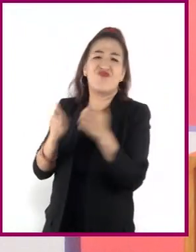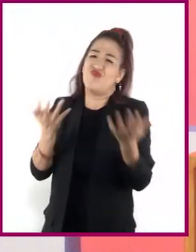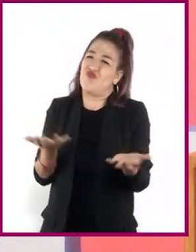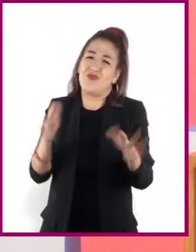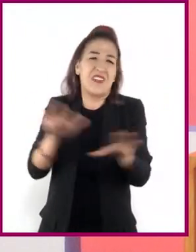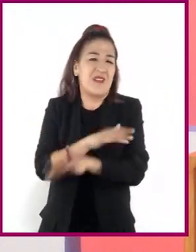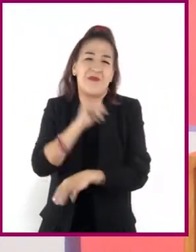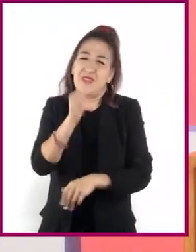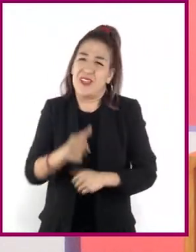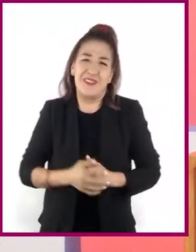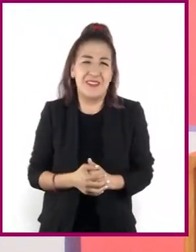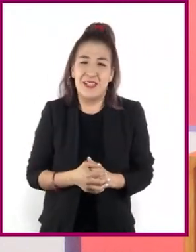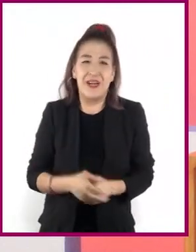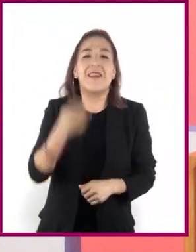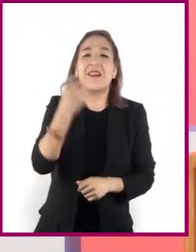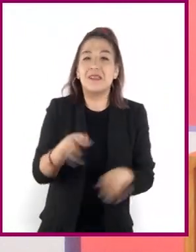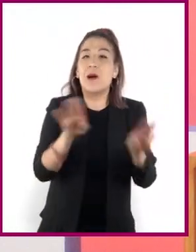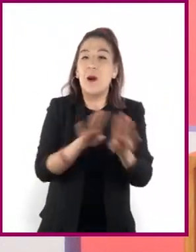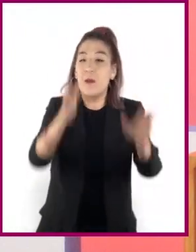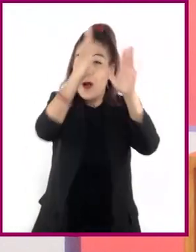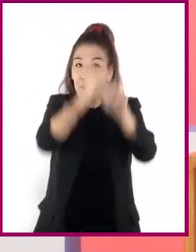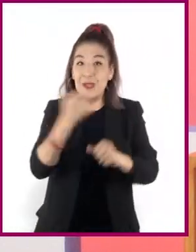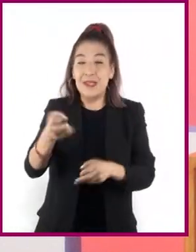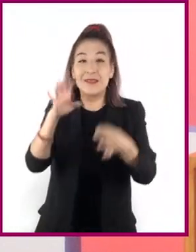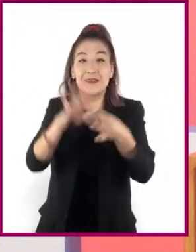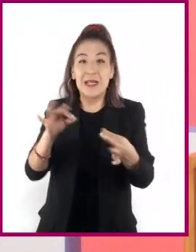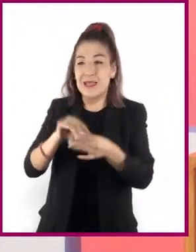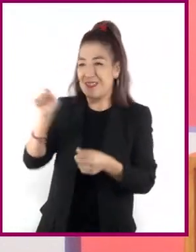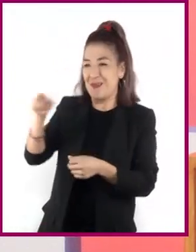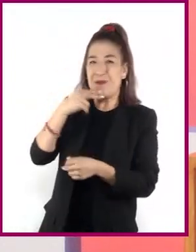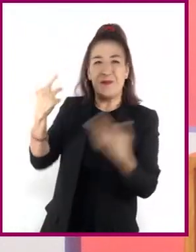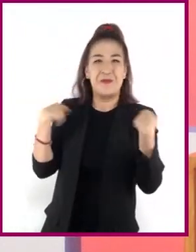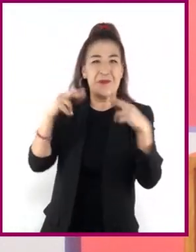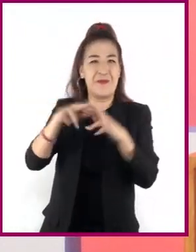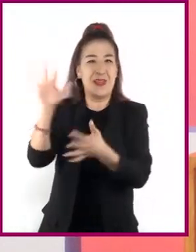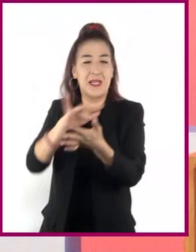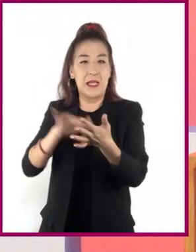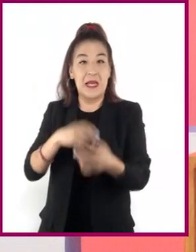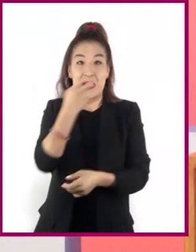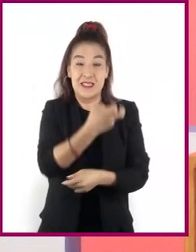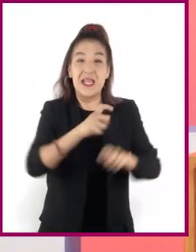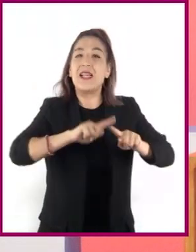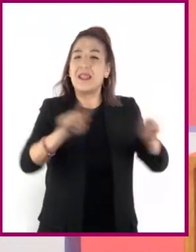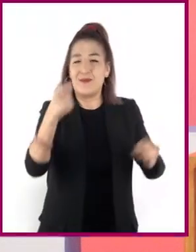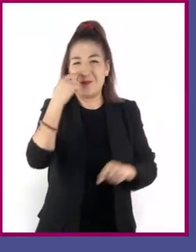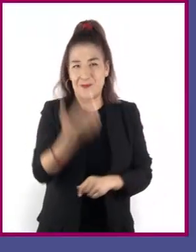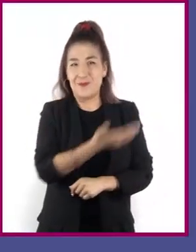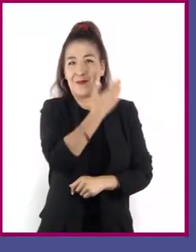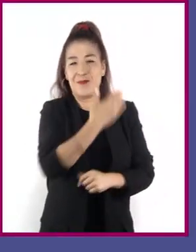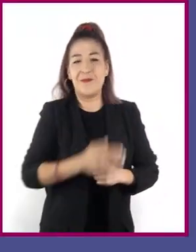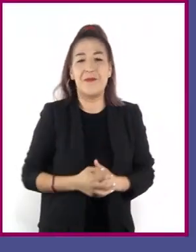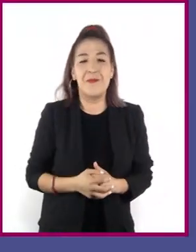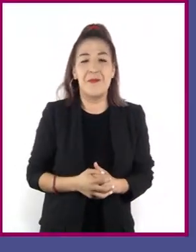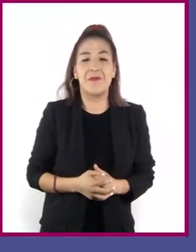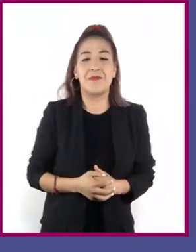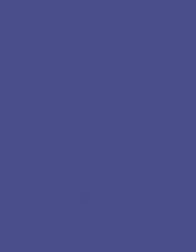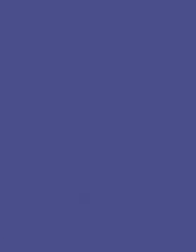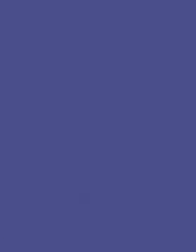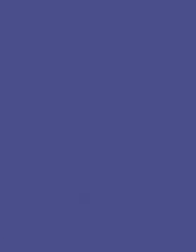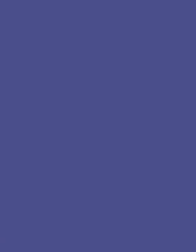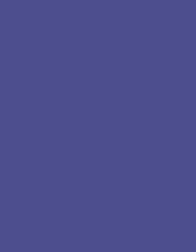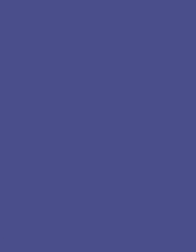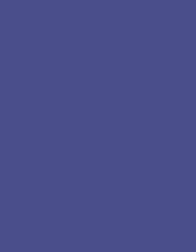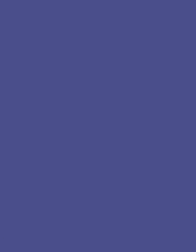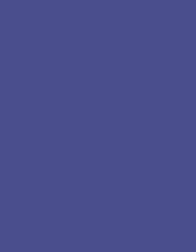si el acuerdo ya se había expresado en el párrafo que leyó sean este pero así por mi parte no